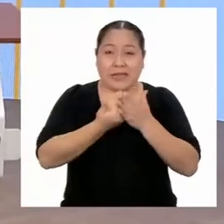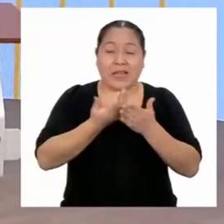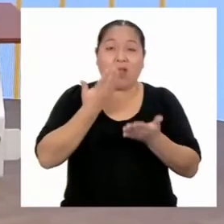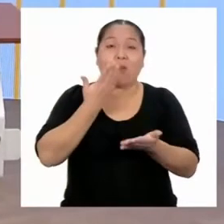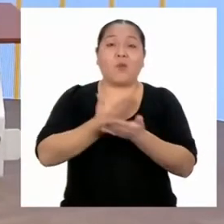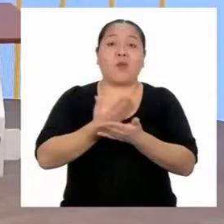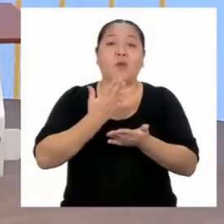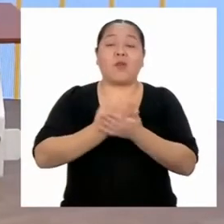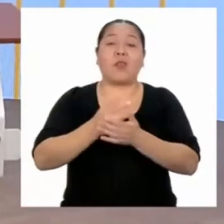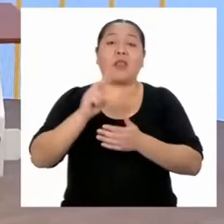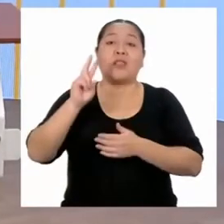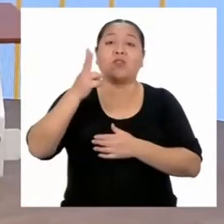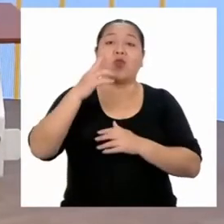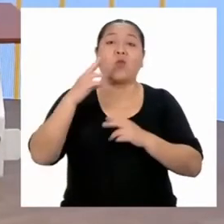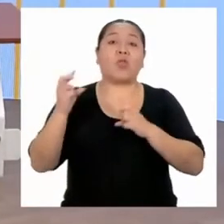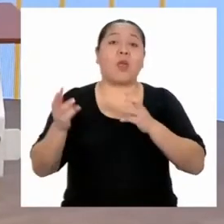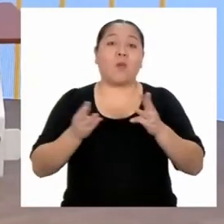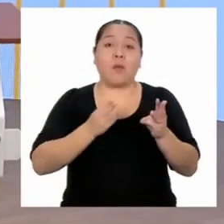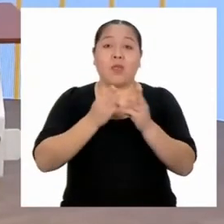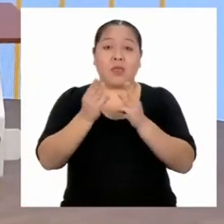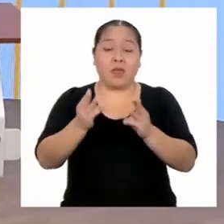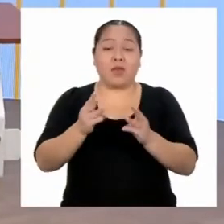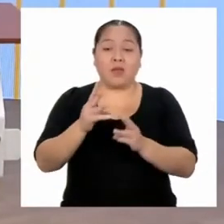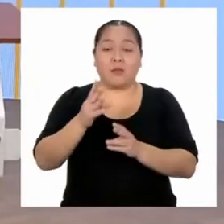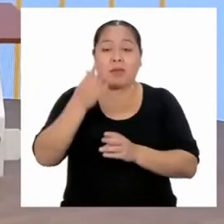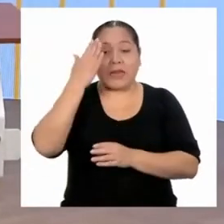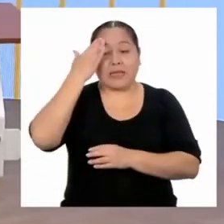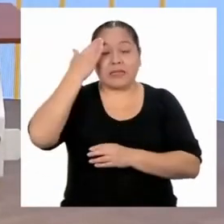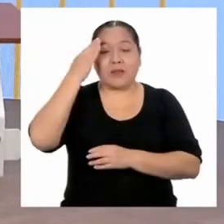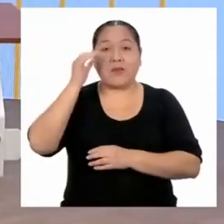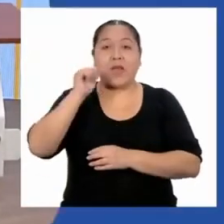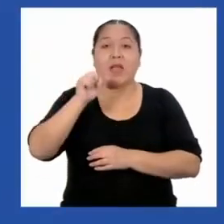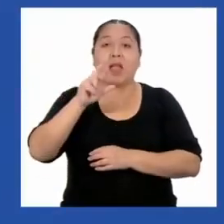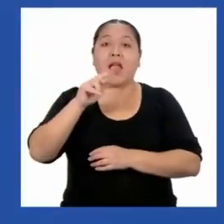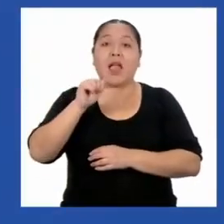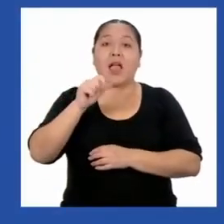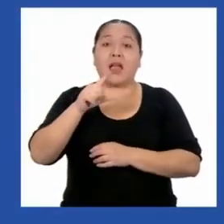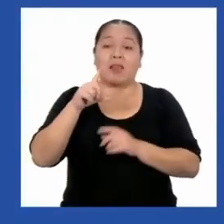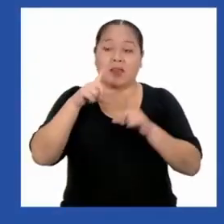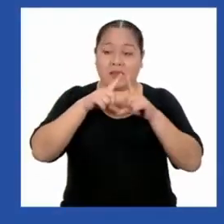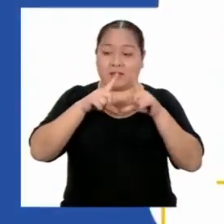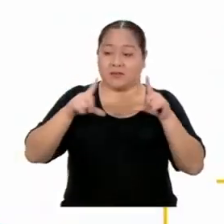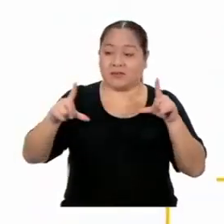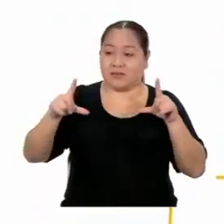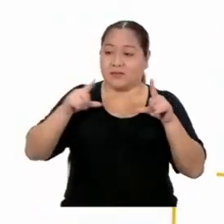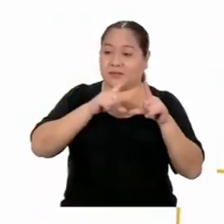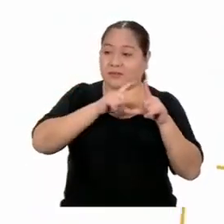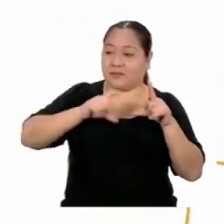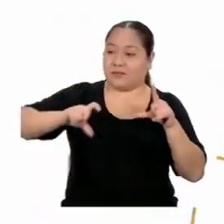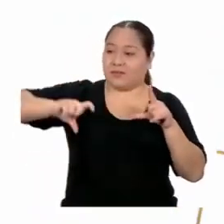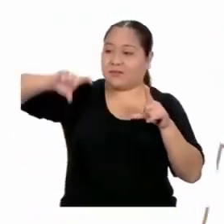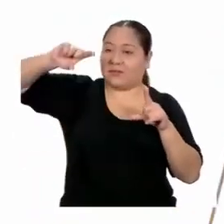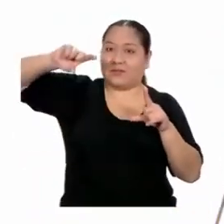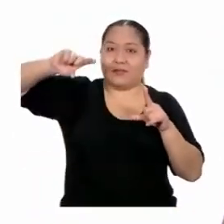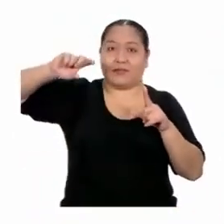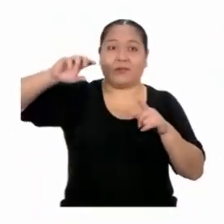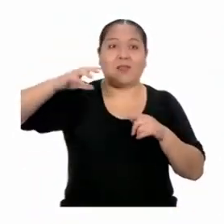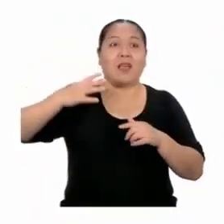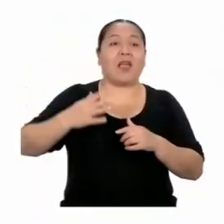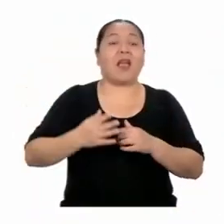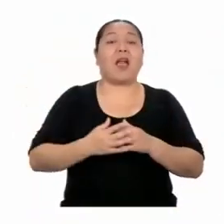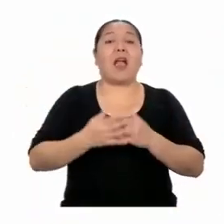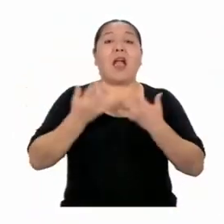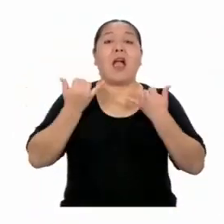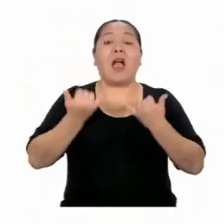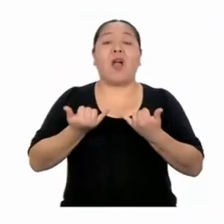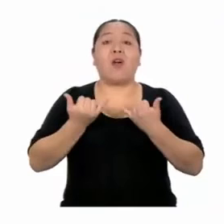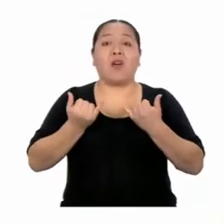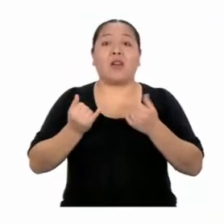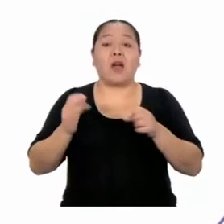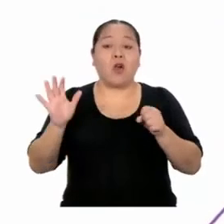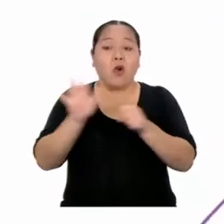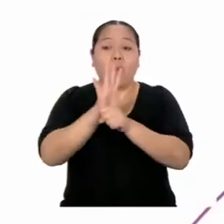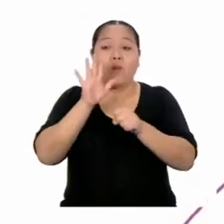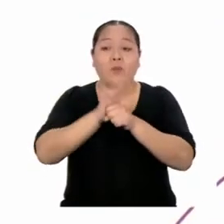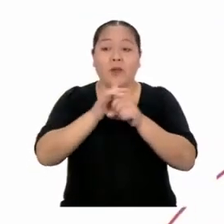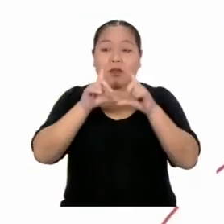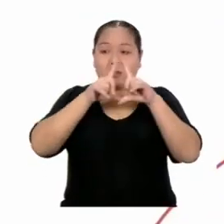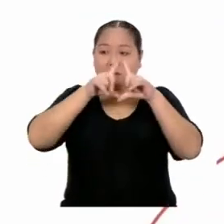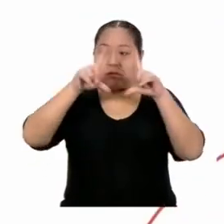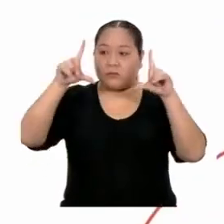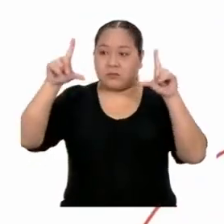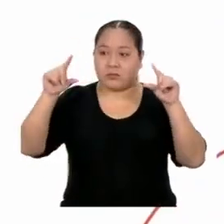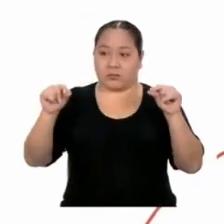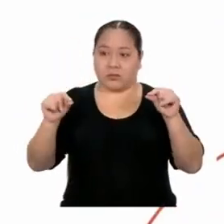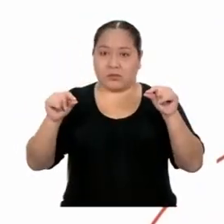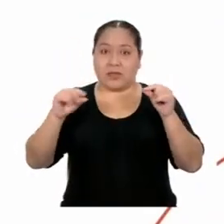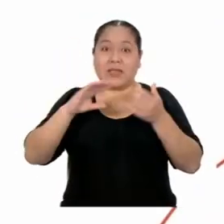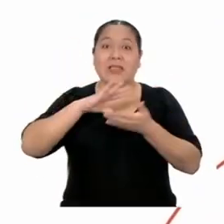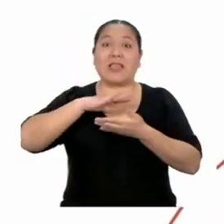un segundo método para calcular el área de esta zona en él. Nos toca hallar el área total del terreno para luego